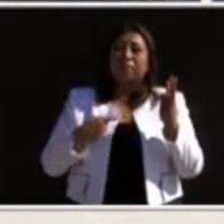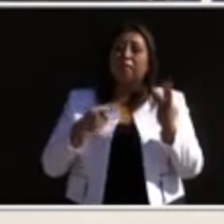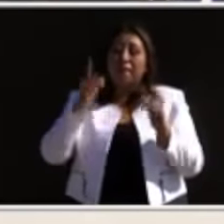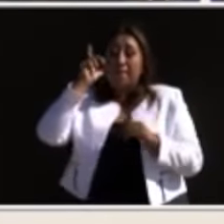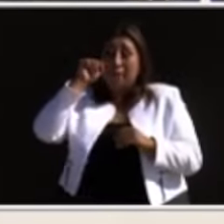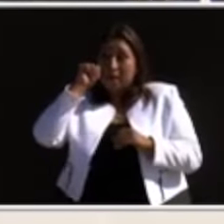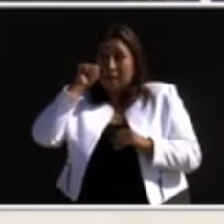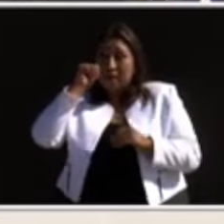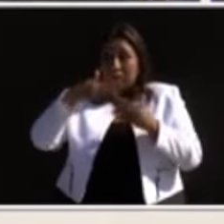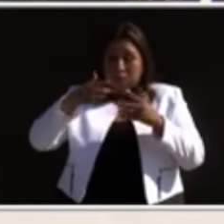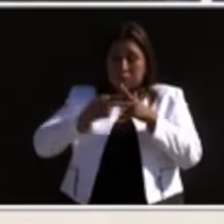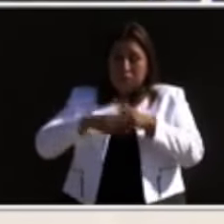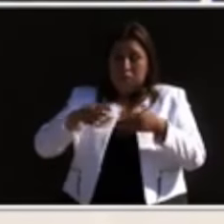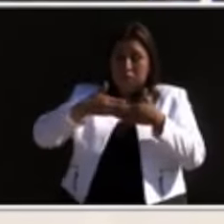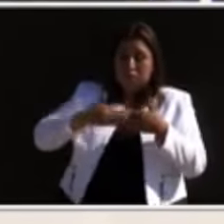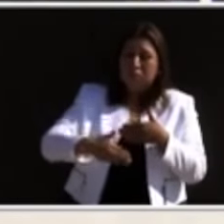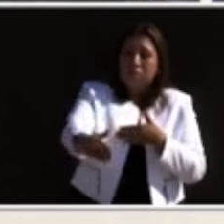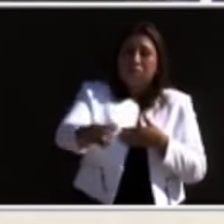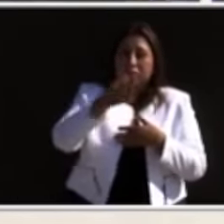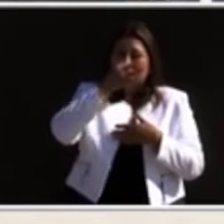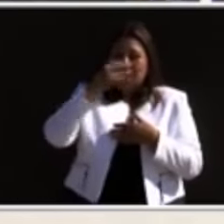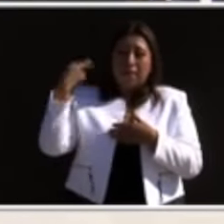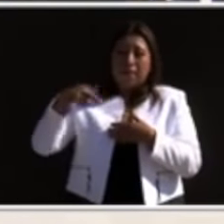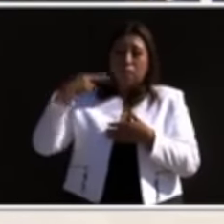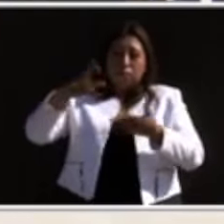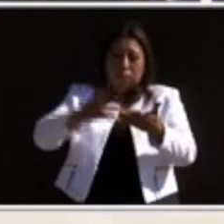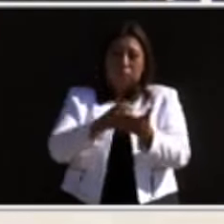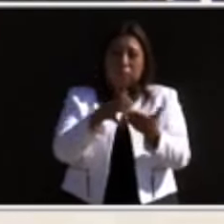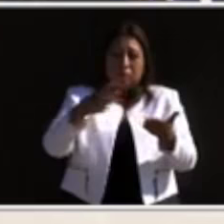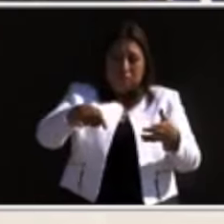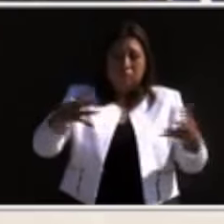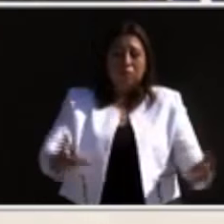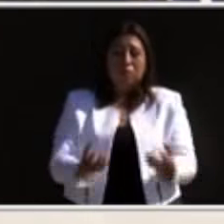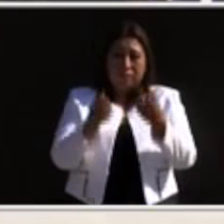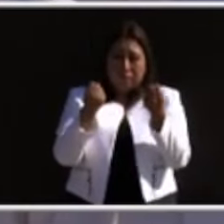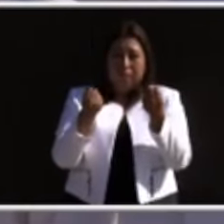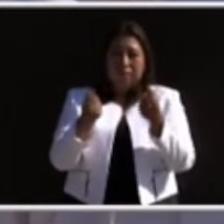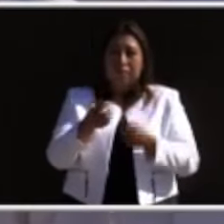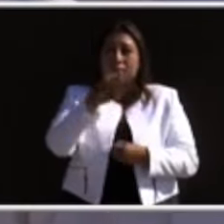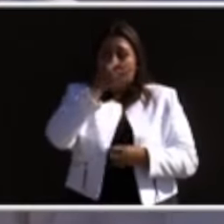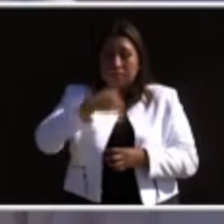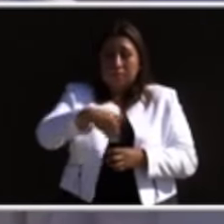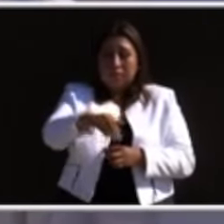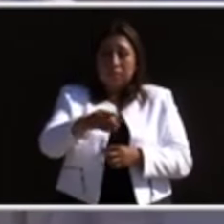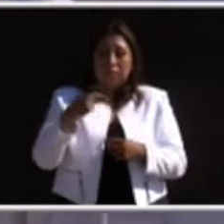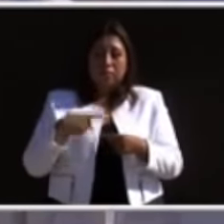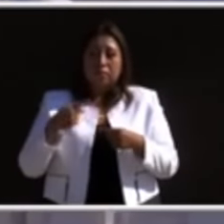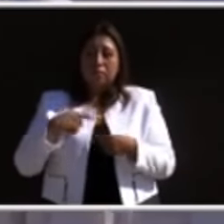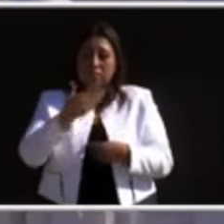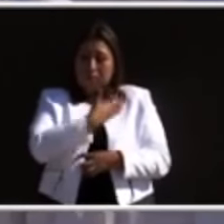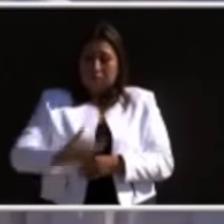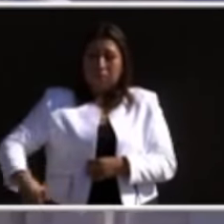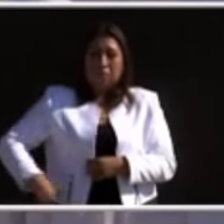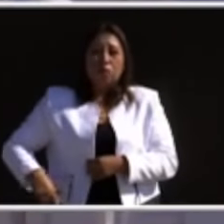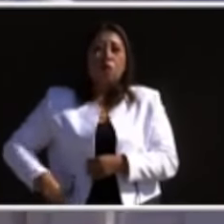en 2 años rescatará a Veracruz. Después de rendir protesta ante el Congreso del